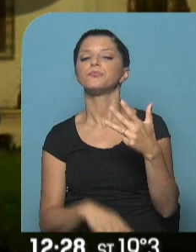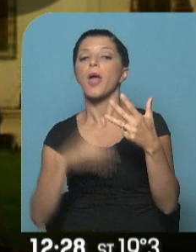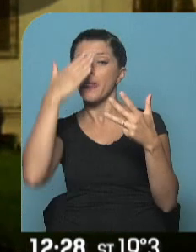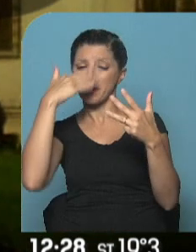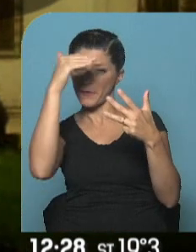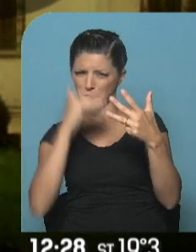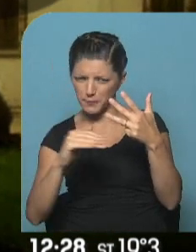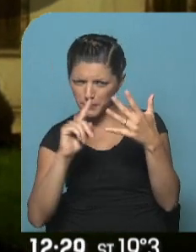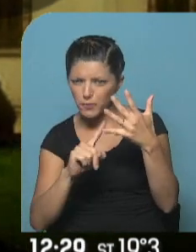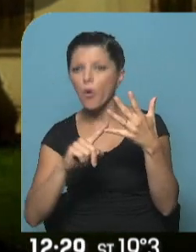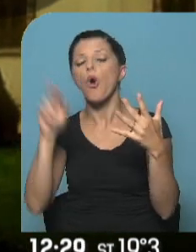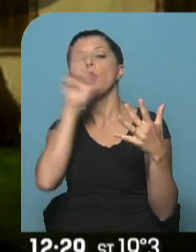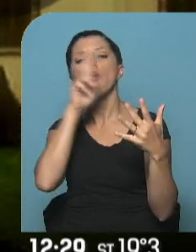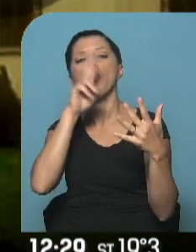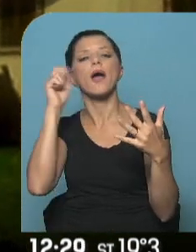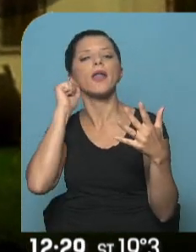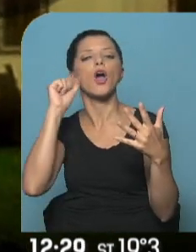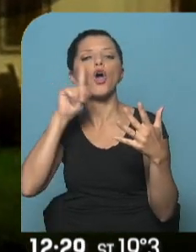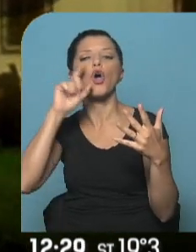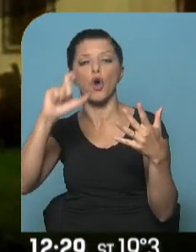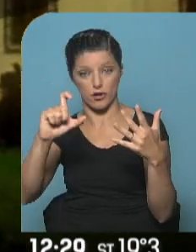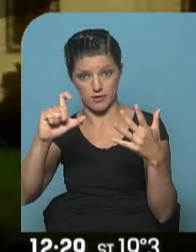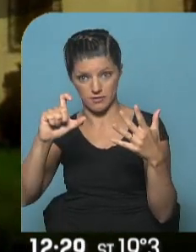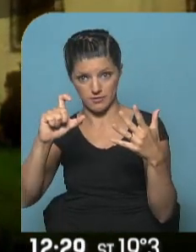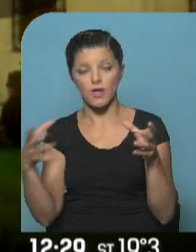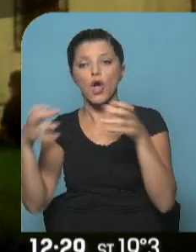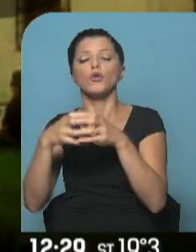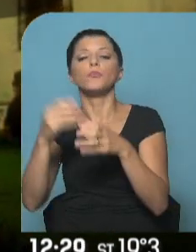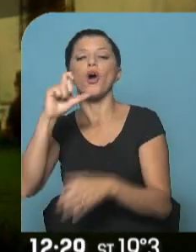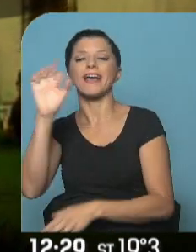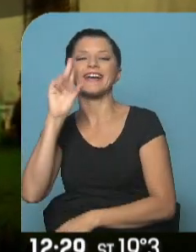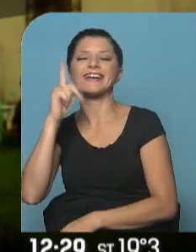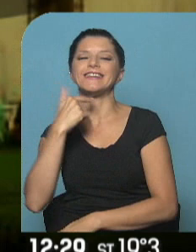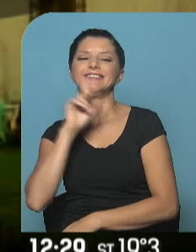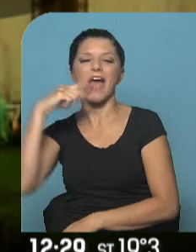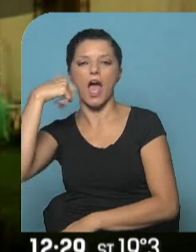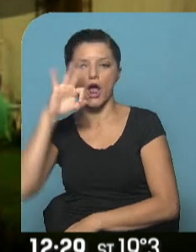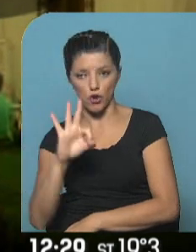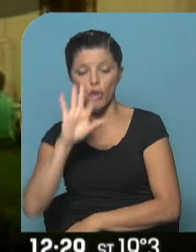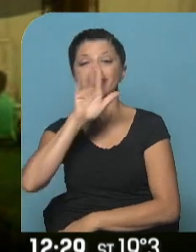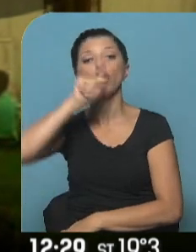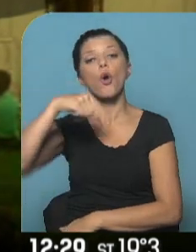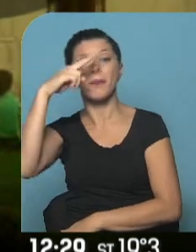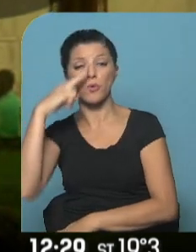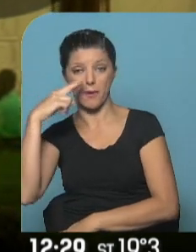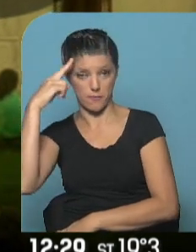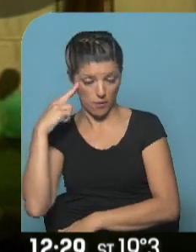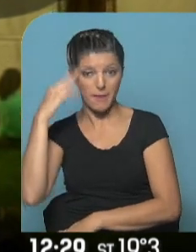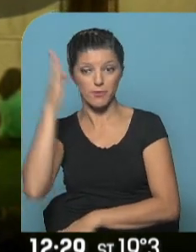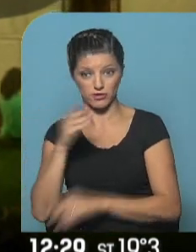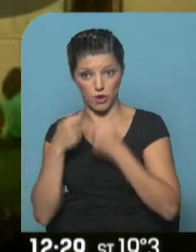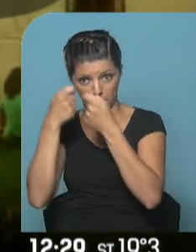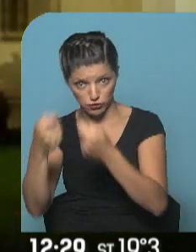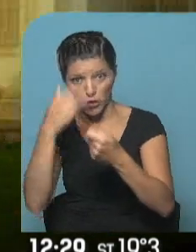atrás quedaron la candidata de la democracia cristiana Carolina Goic, con el 5,9% de las preferencias, el independiente Marco